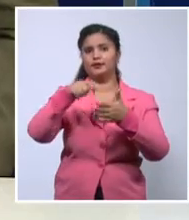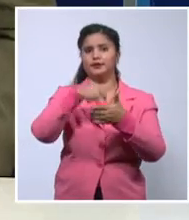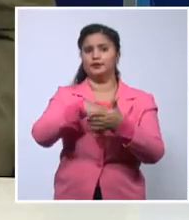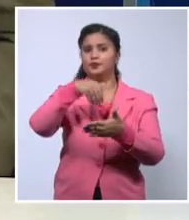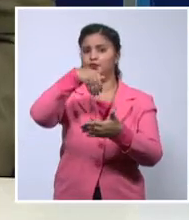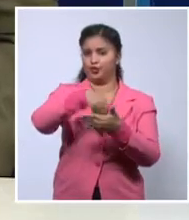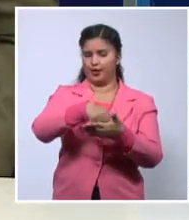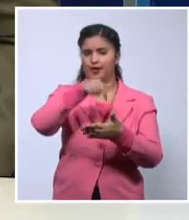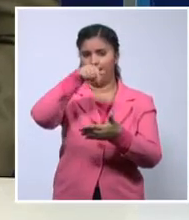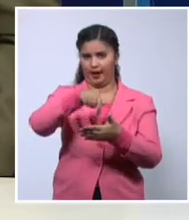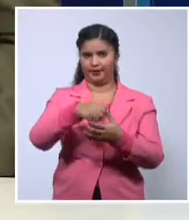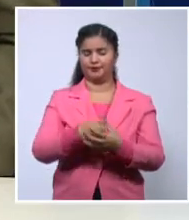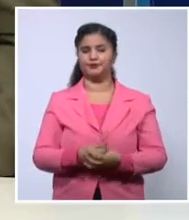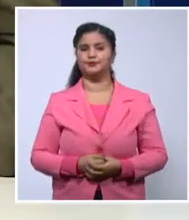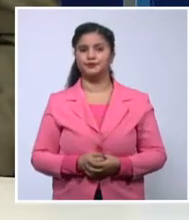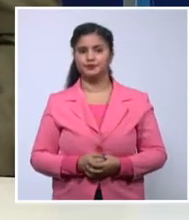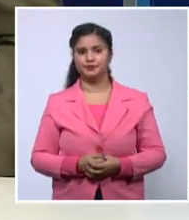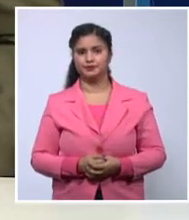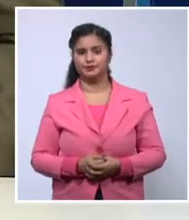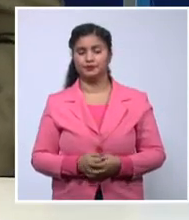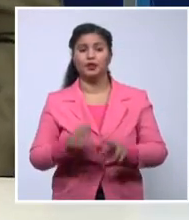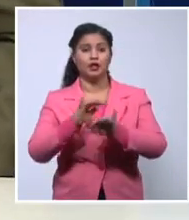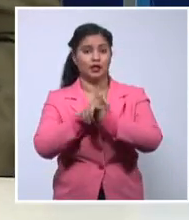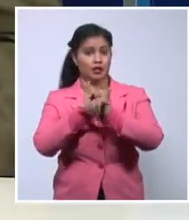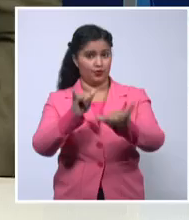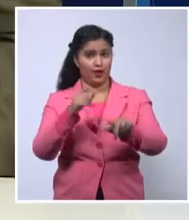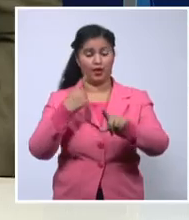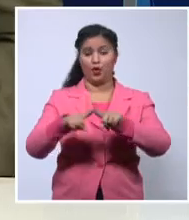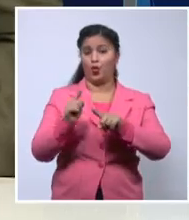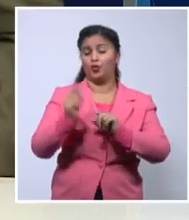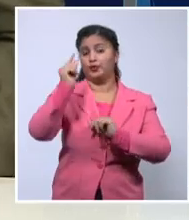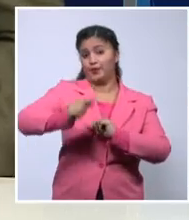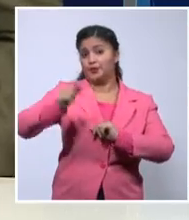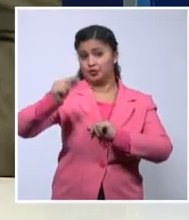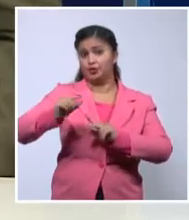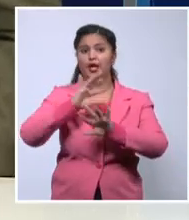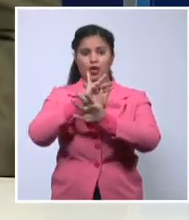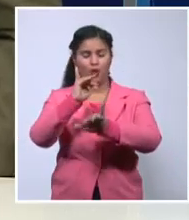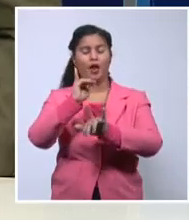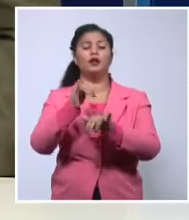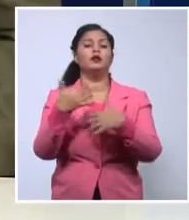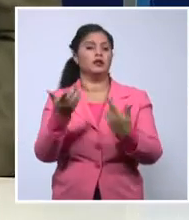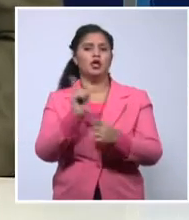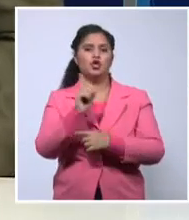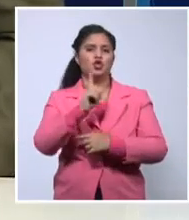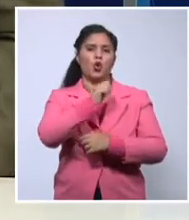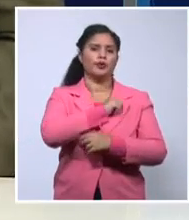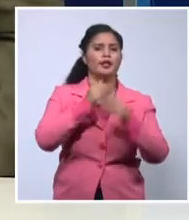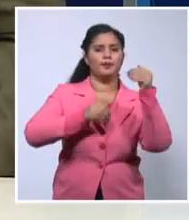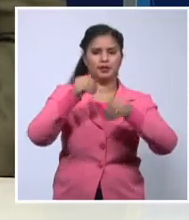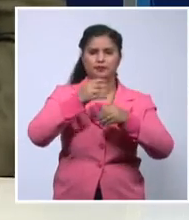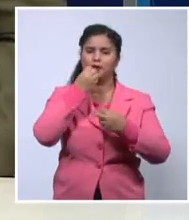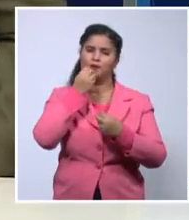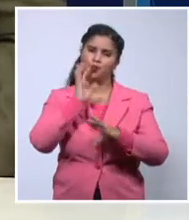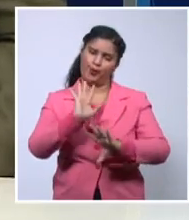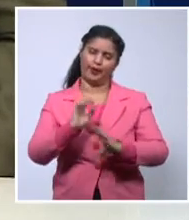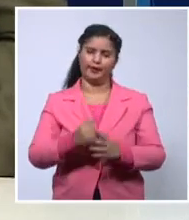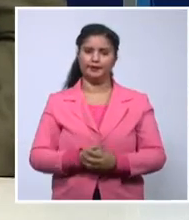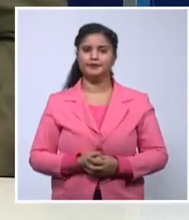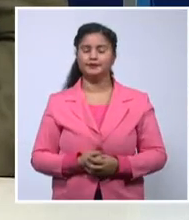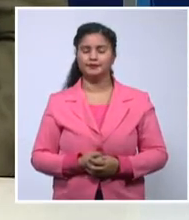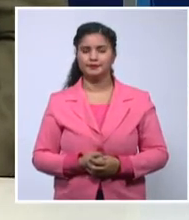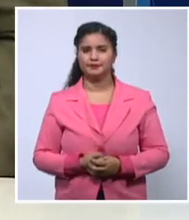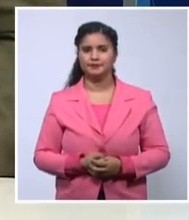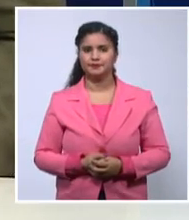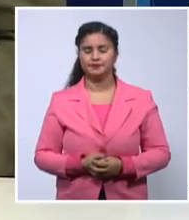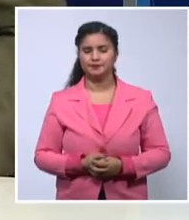autoexcluyeron, como sucedió también con algunos observadores internacionales que decidieron no asistir, pero que fueron invitados